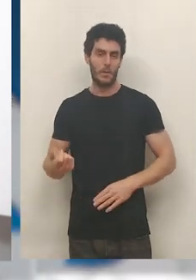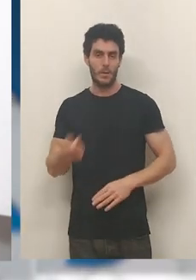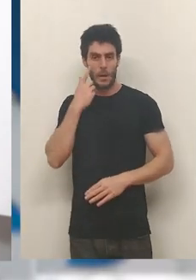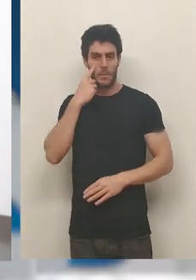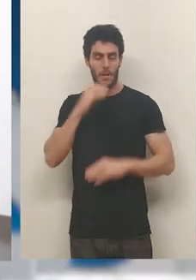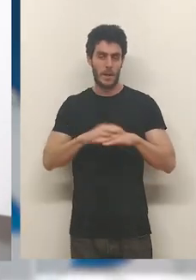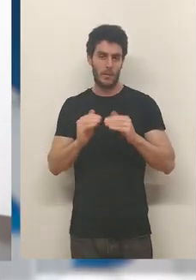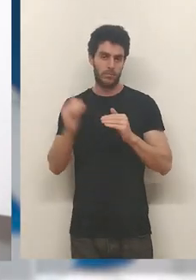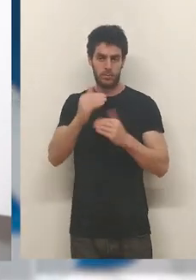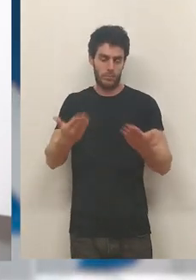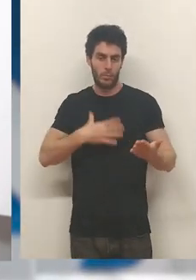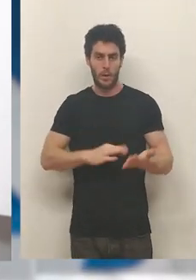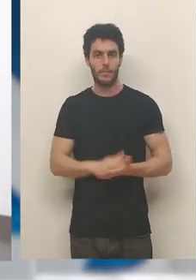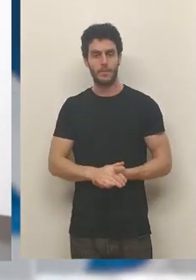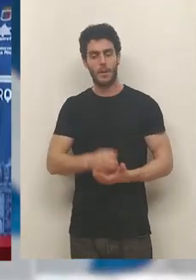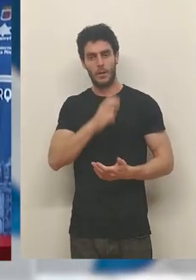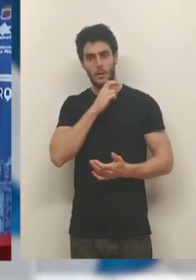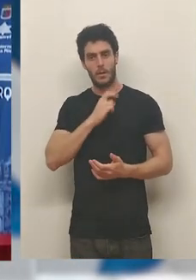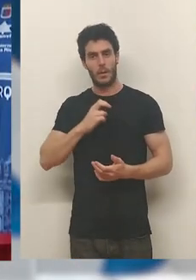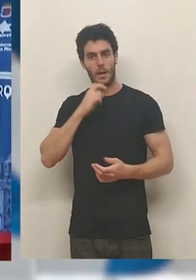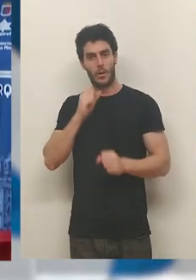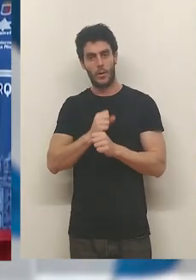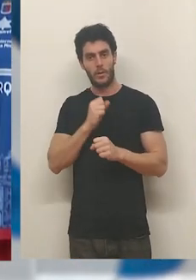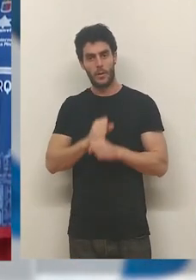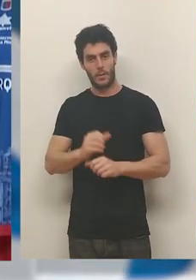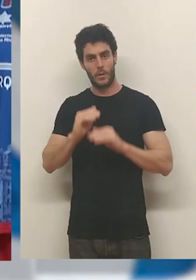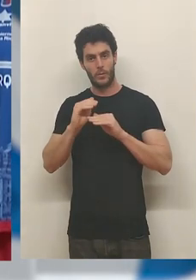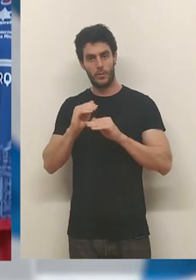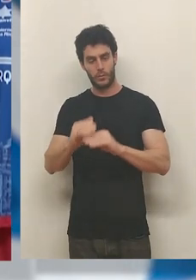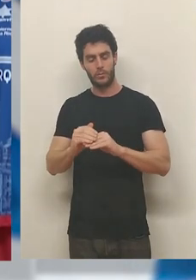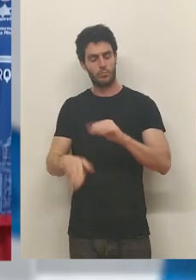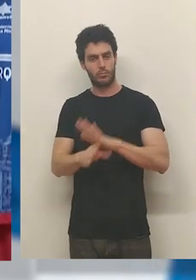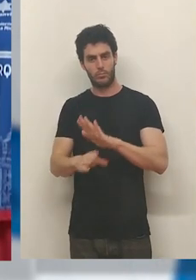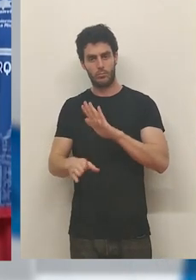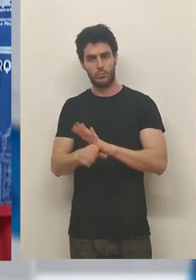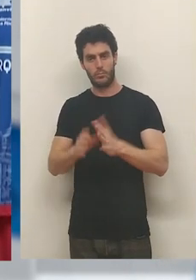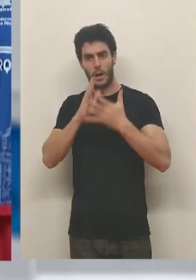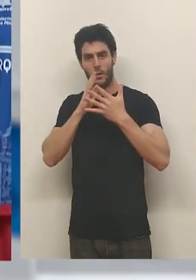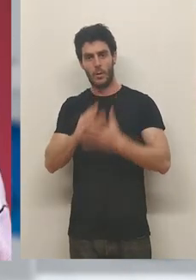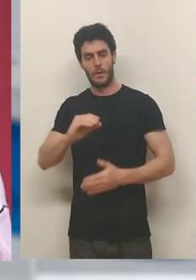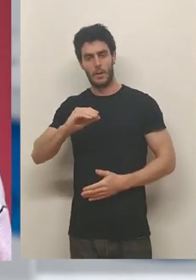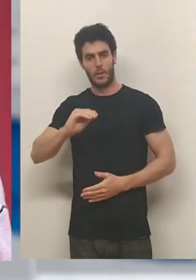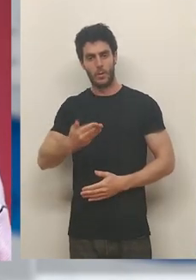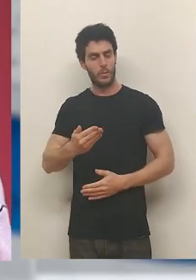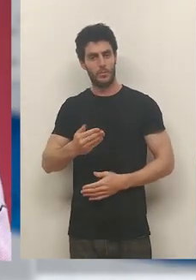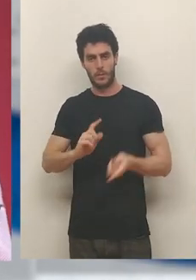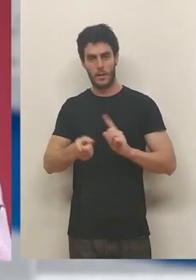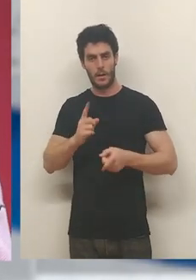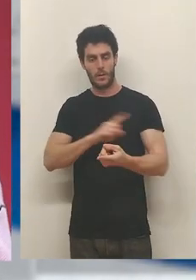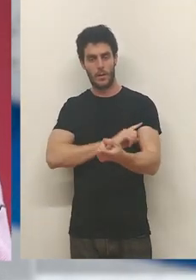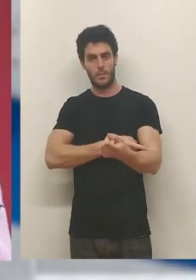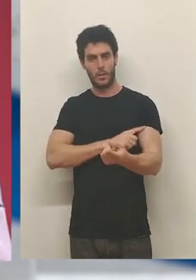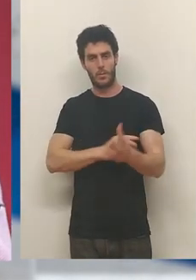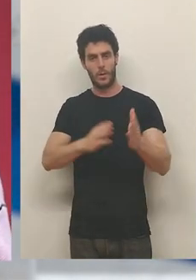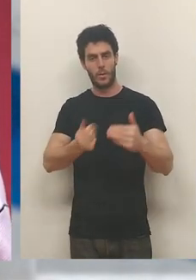animados para ver si podemos sacar las cosas adelante. En Calahorra, la labor en los despachos tampoco para. Ahora mismo el club